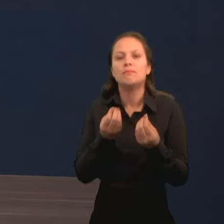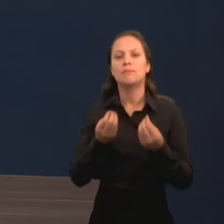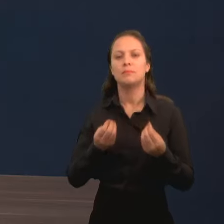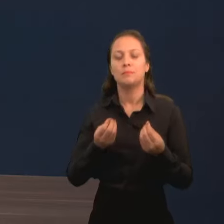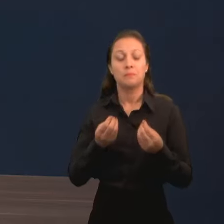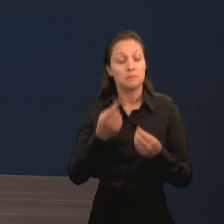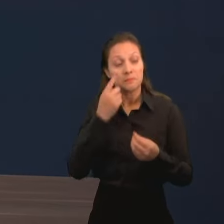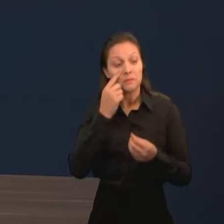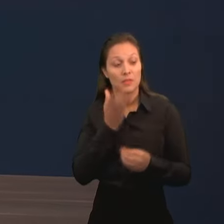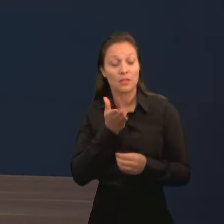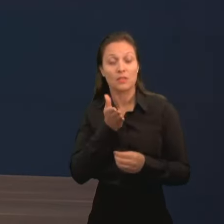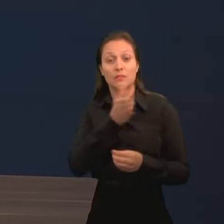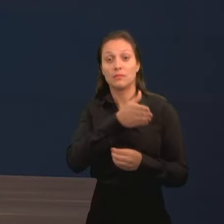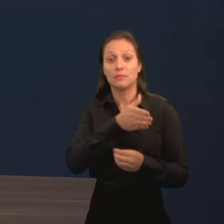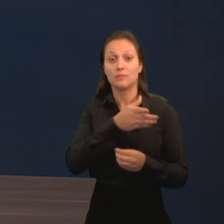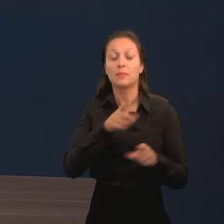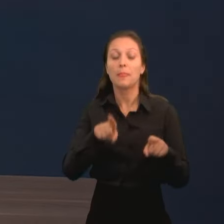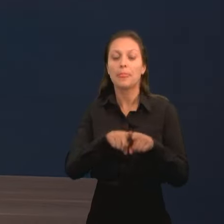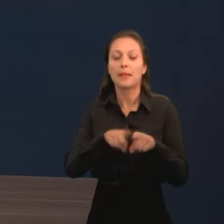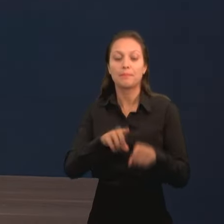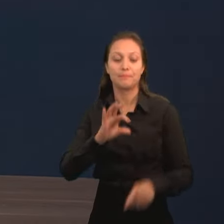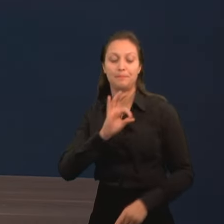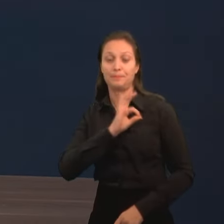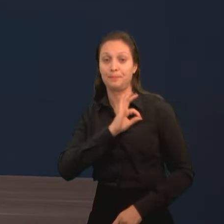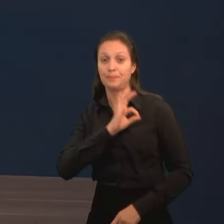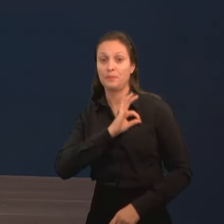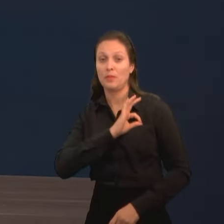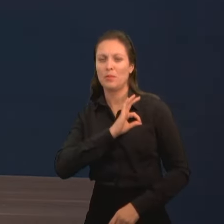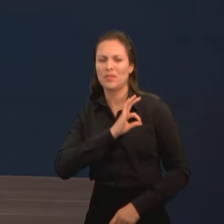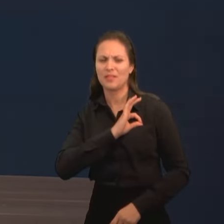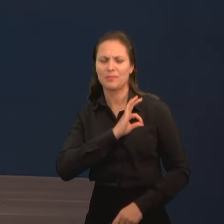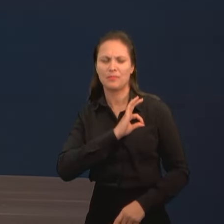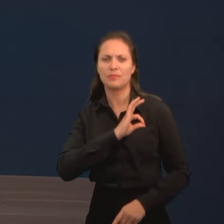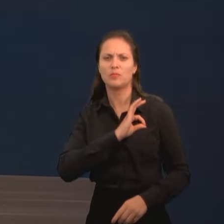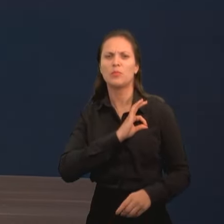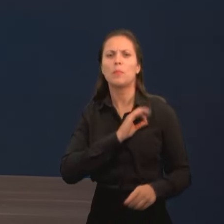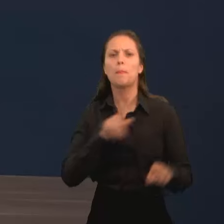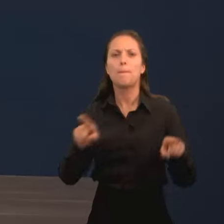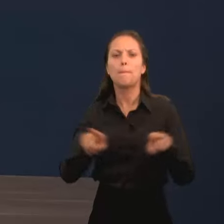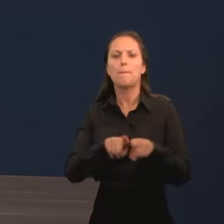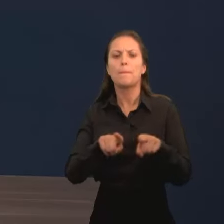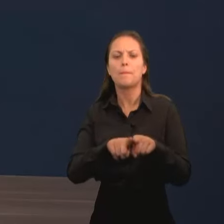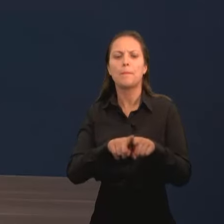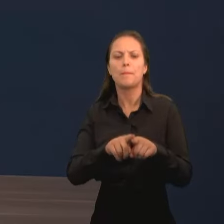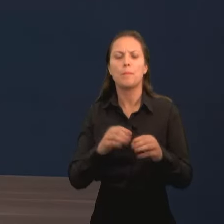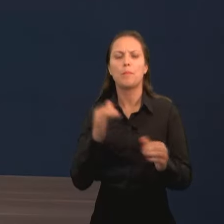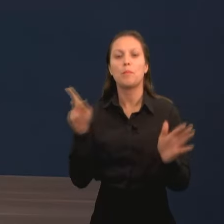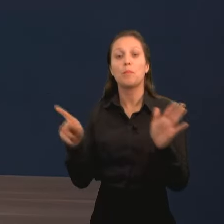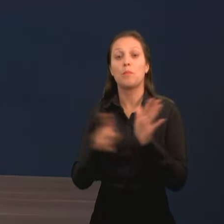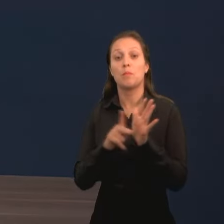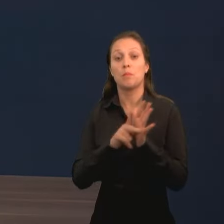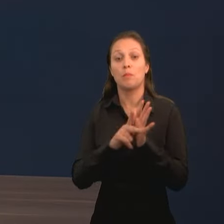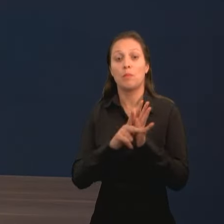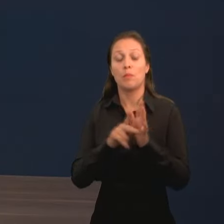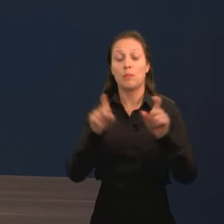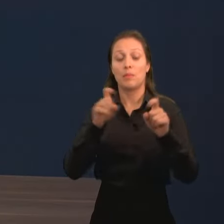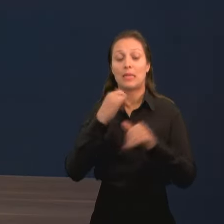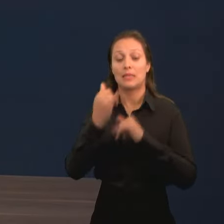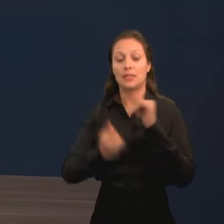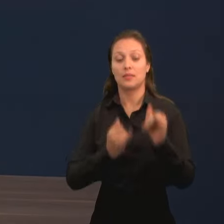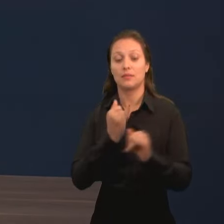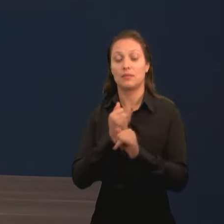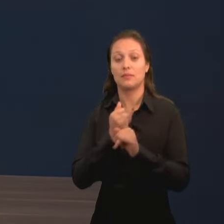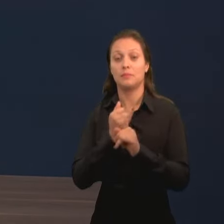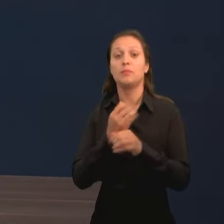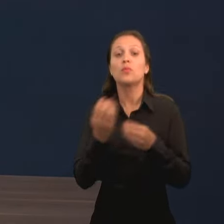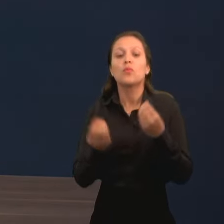no haya daños. Al lado de esto, las comisarías virtuales de la policía para enfrentar la